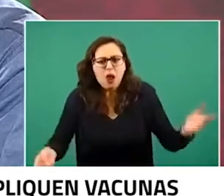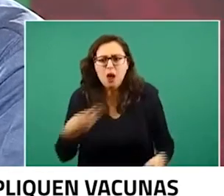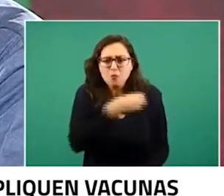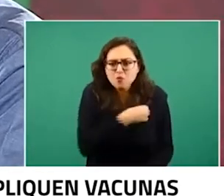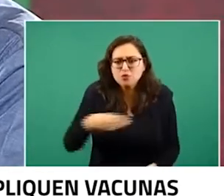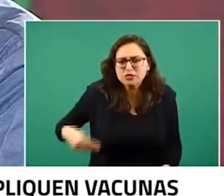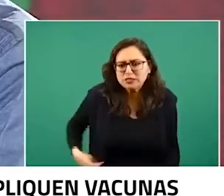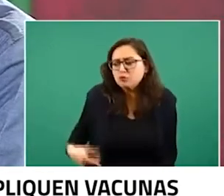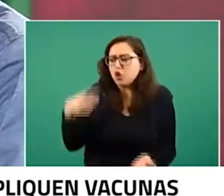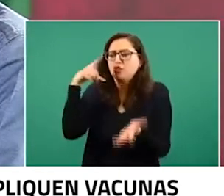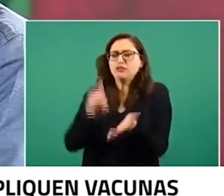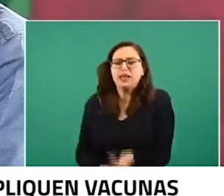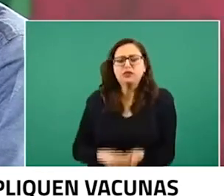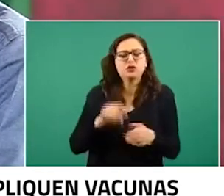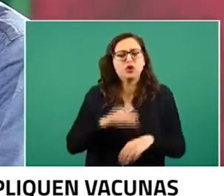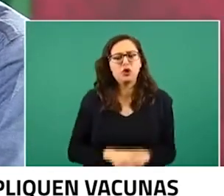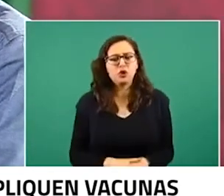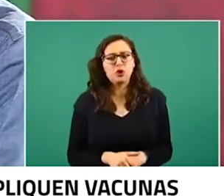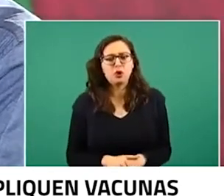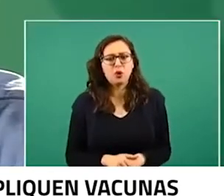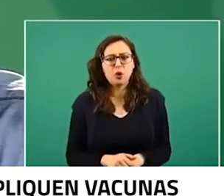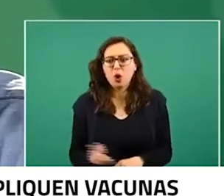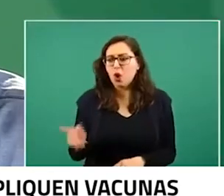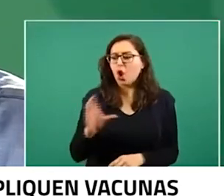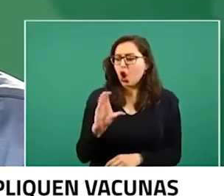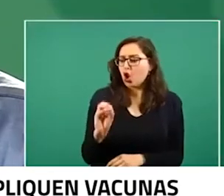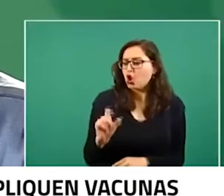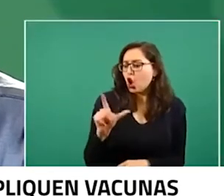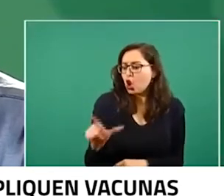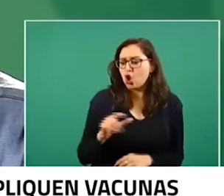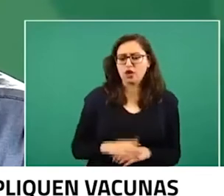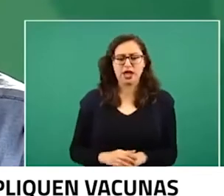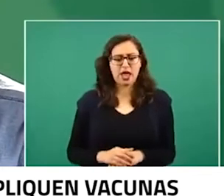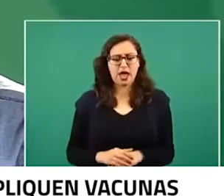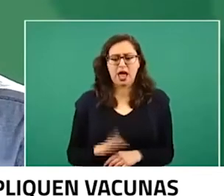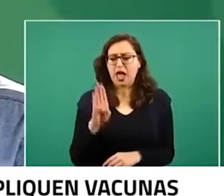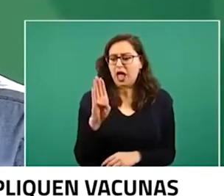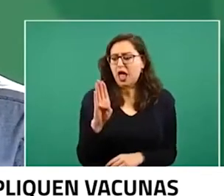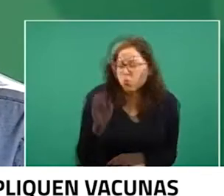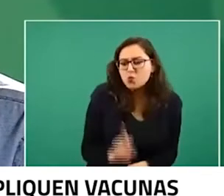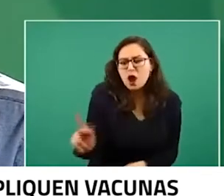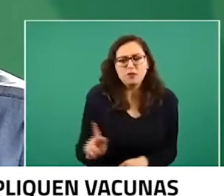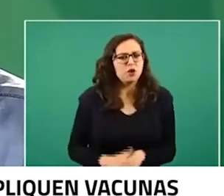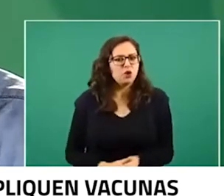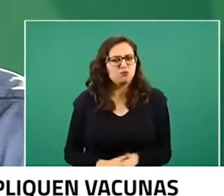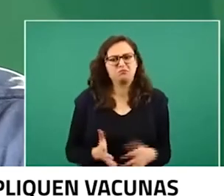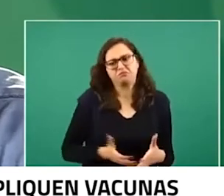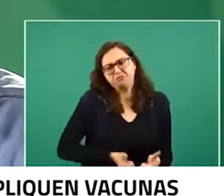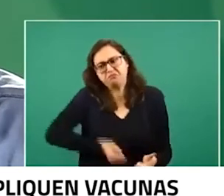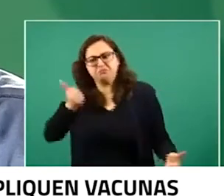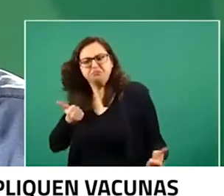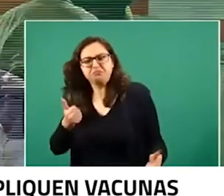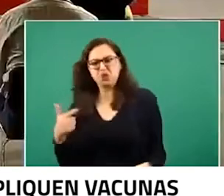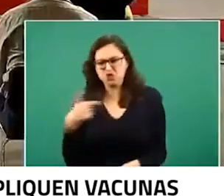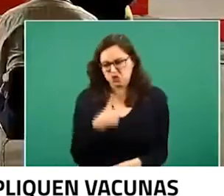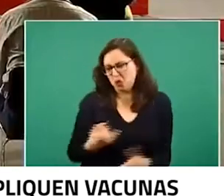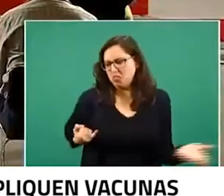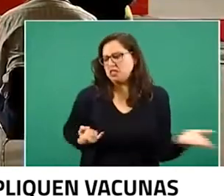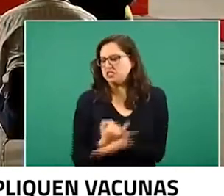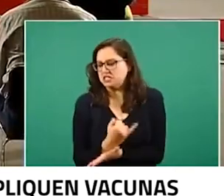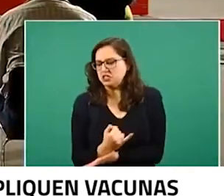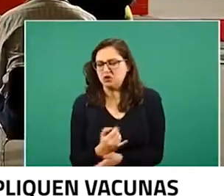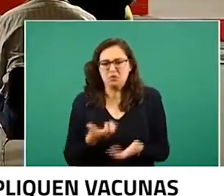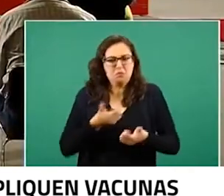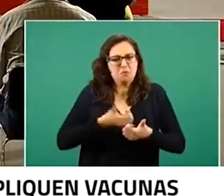poblado quisiera tomar decisiones, comprar la vacuna y la pone de la manera que quisiera. Y ahora al interior de cada poblado, cada